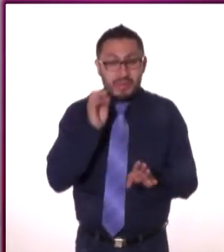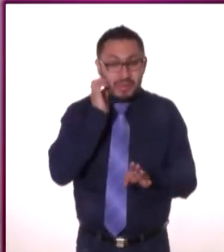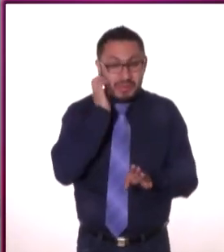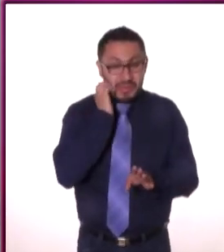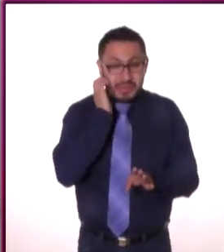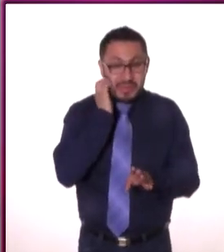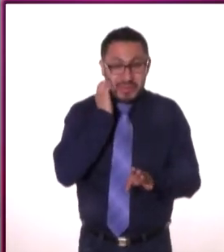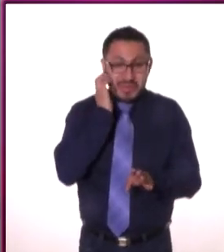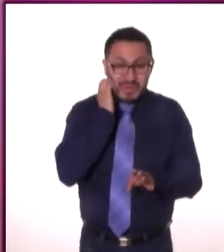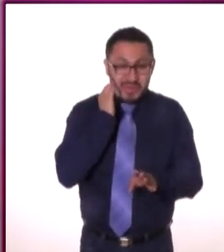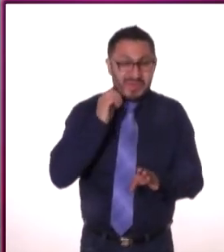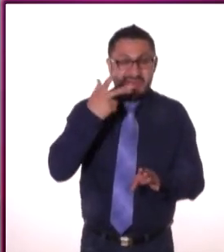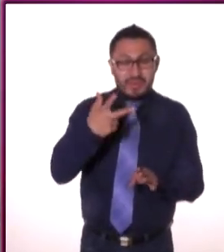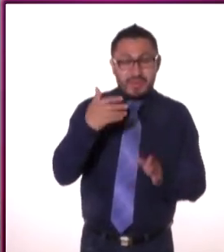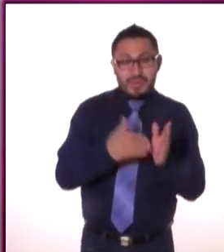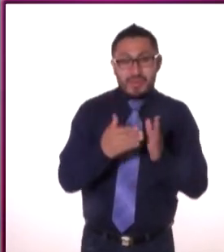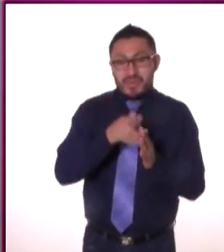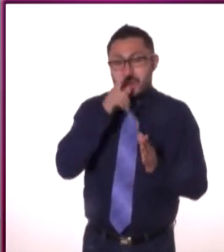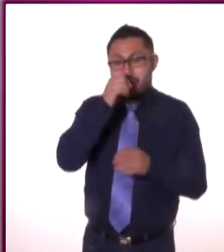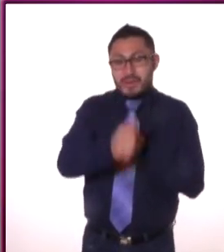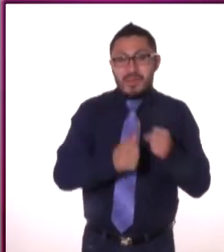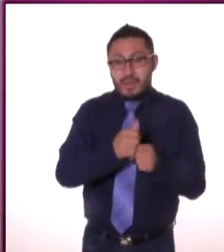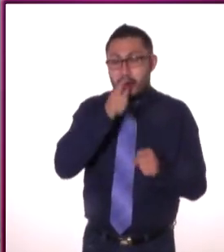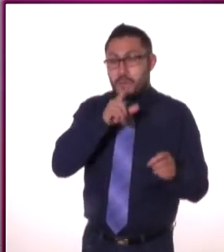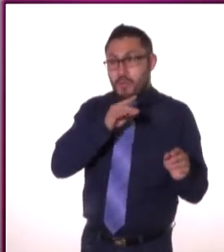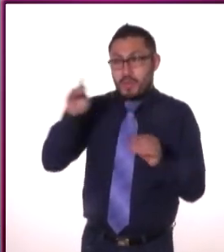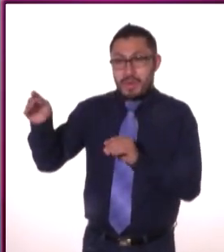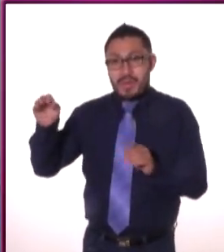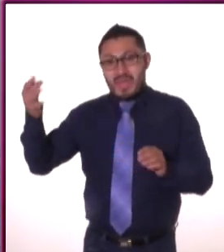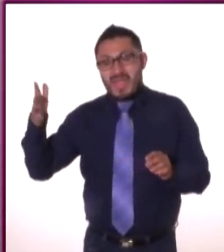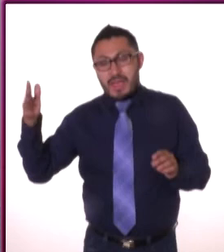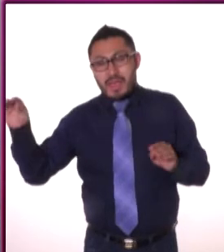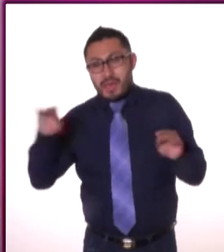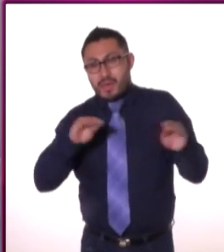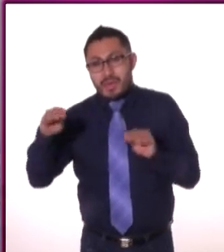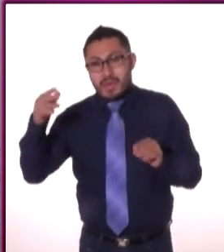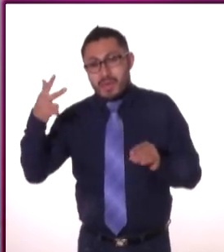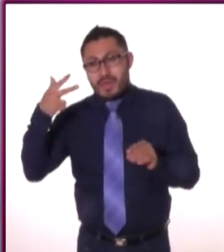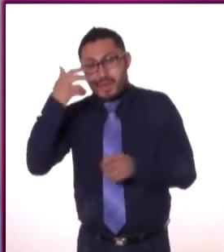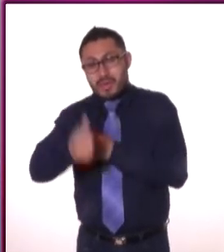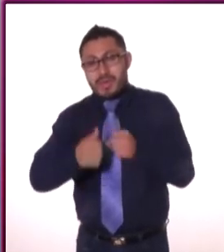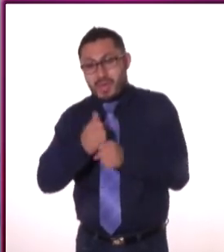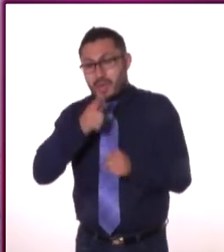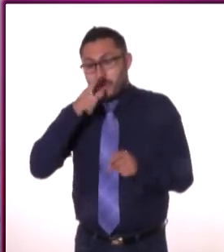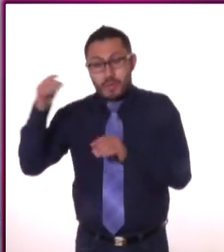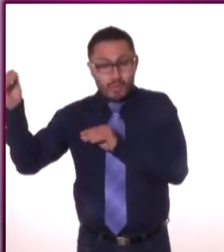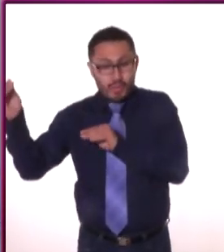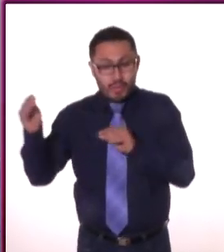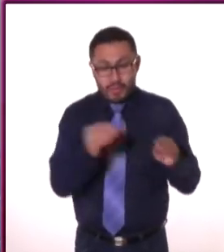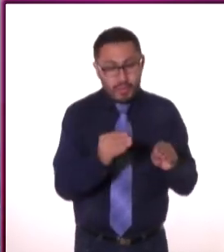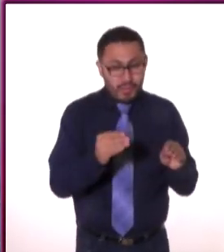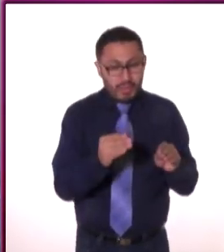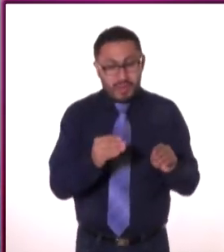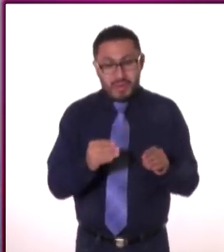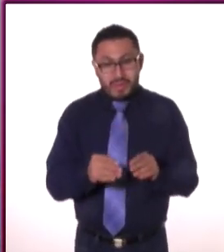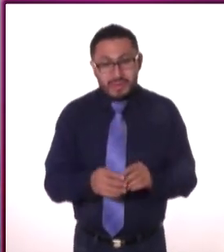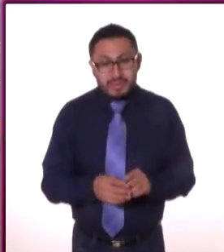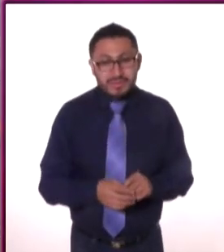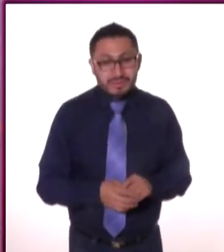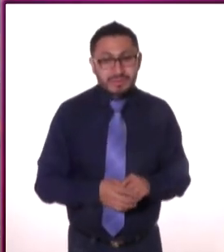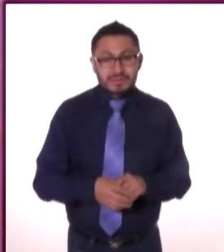como el extremo de la palanca quedaba a 8 millones de años luz, voy a tener que mover ese extremo más o menos 8 años luz,